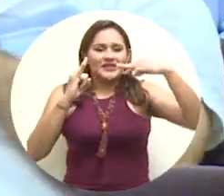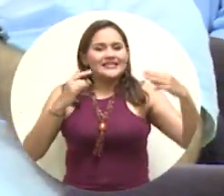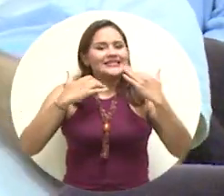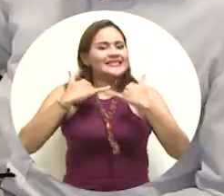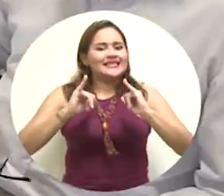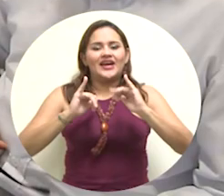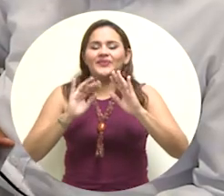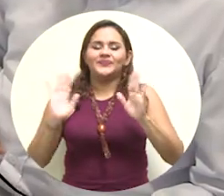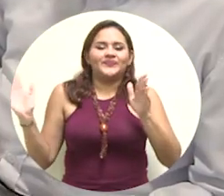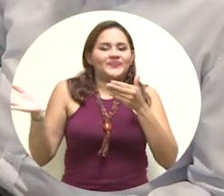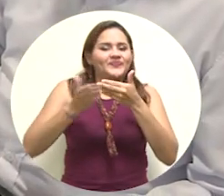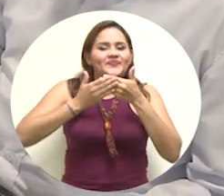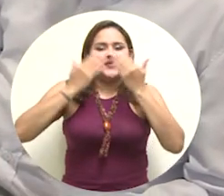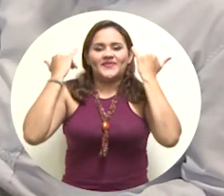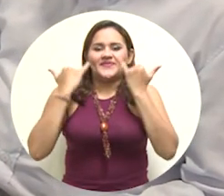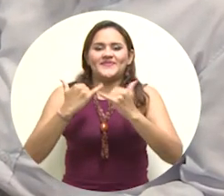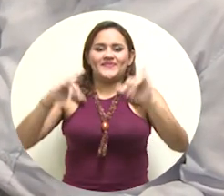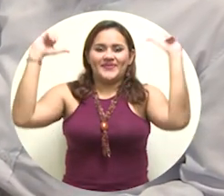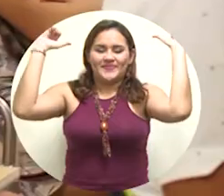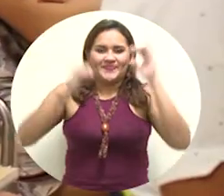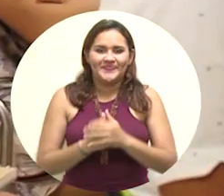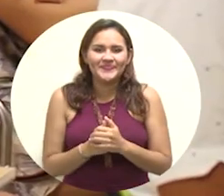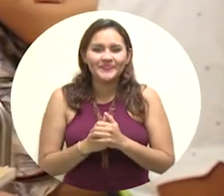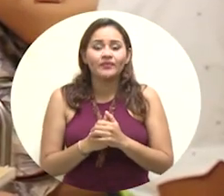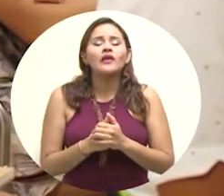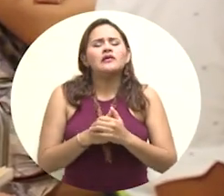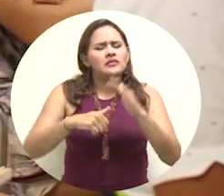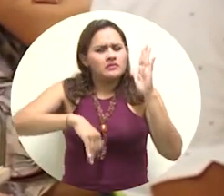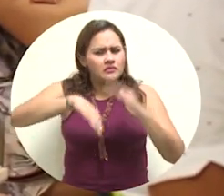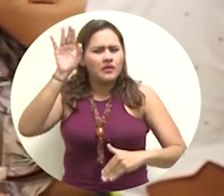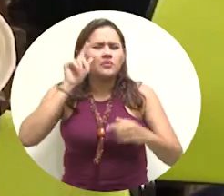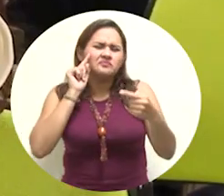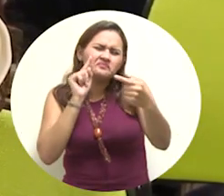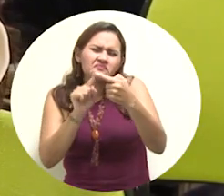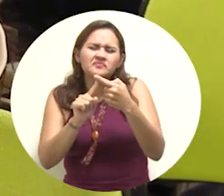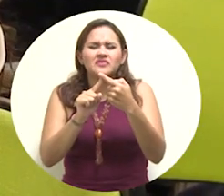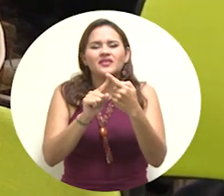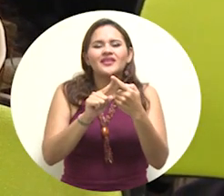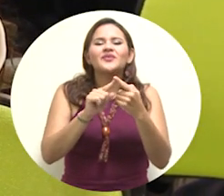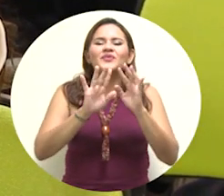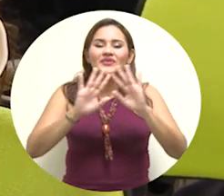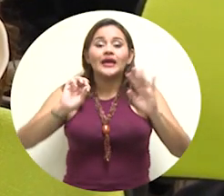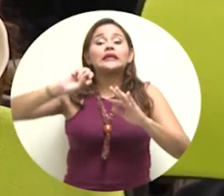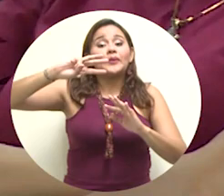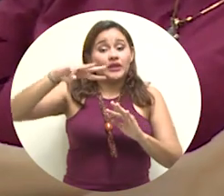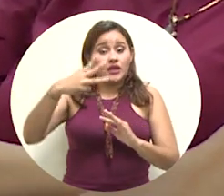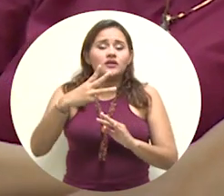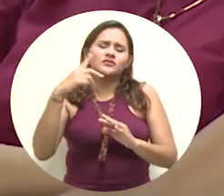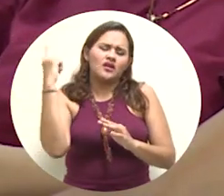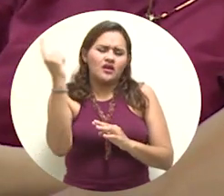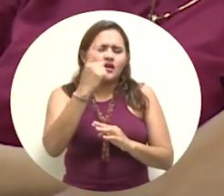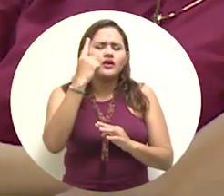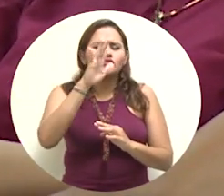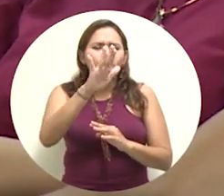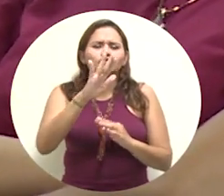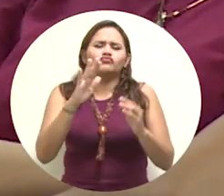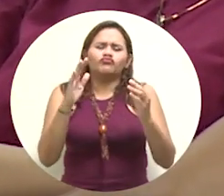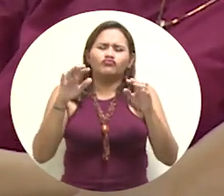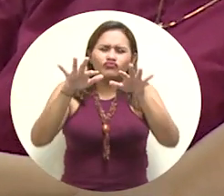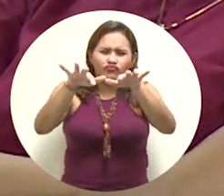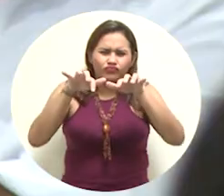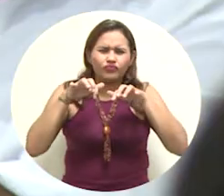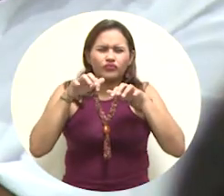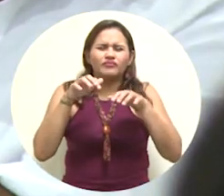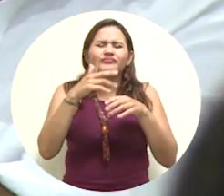al 22º Congreso Colombiano, en el marco del cual también se cumplió con el tercer Congreso Andino de Ingenieros Agrónomos,